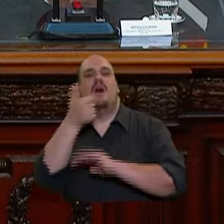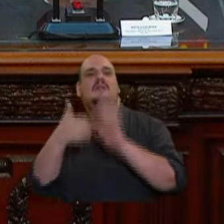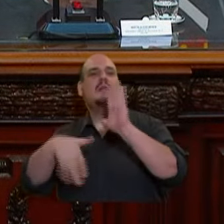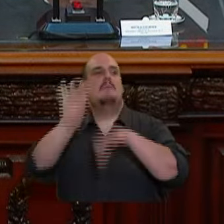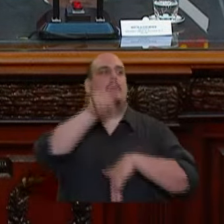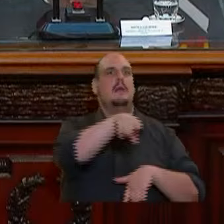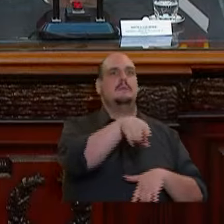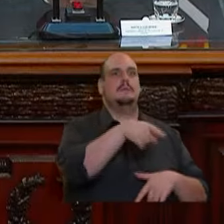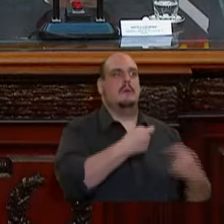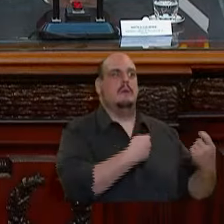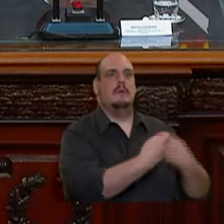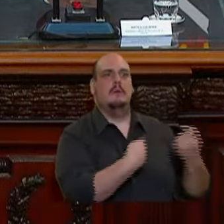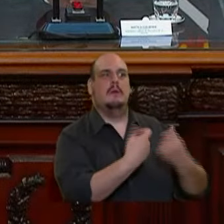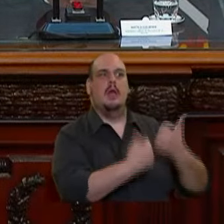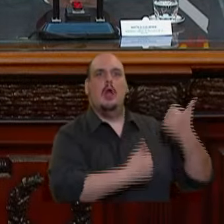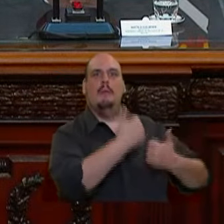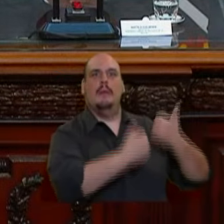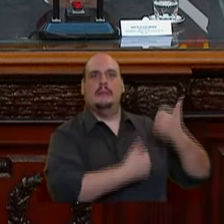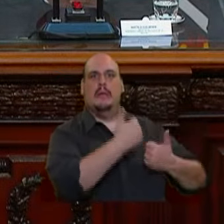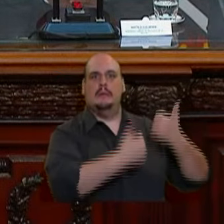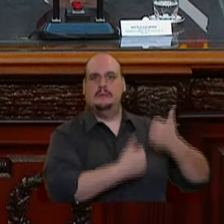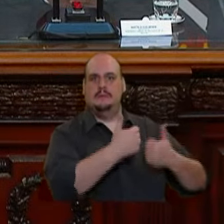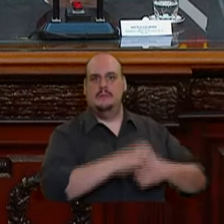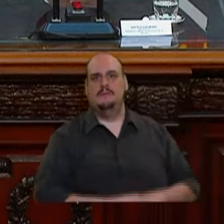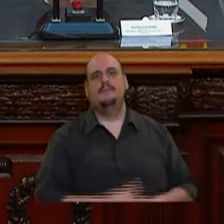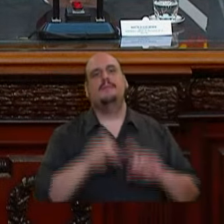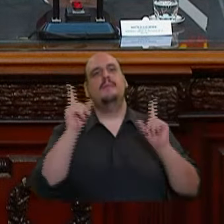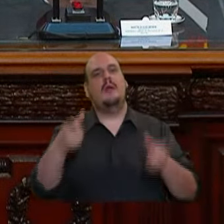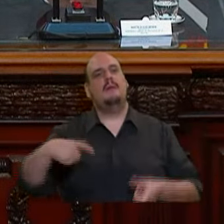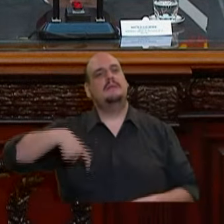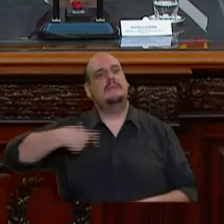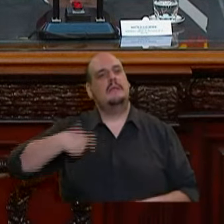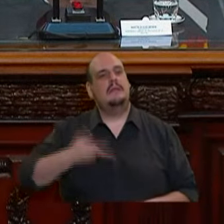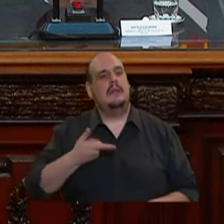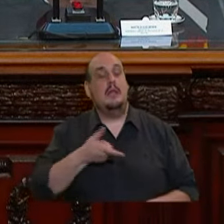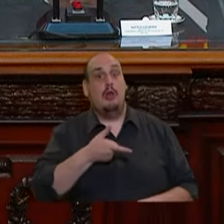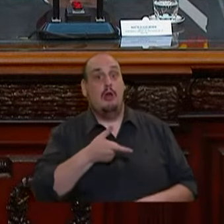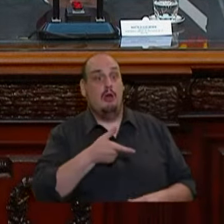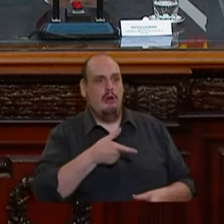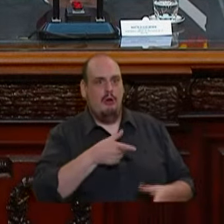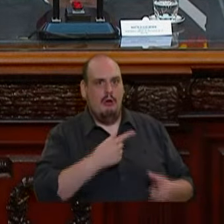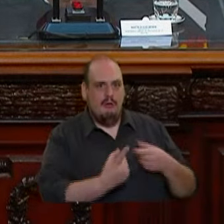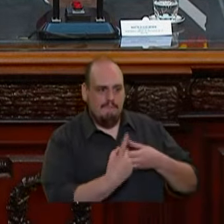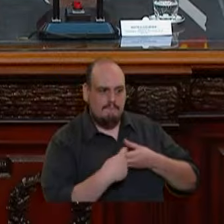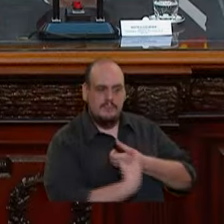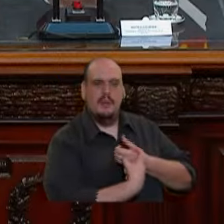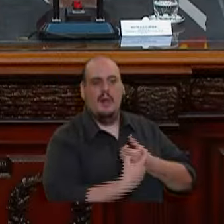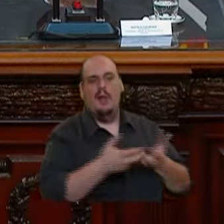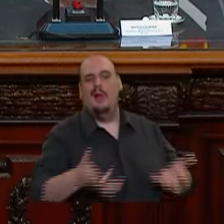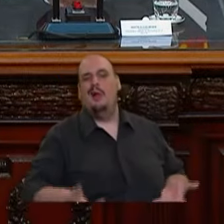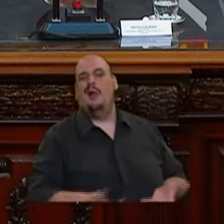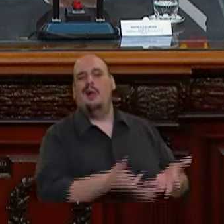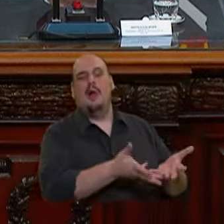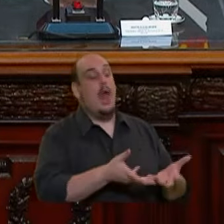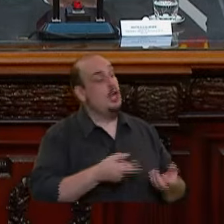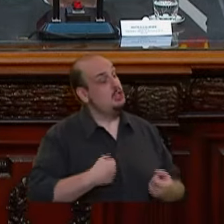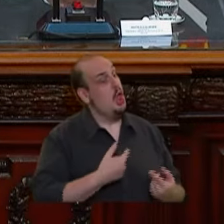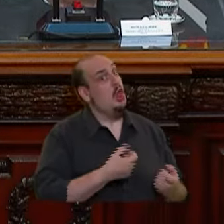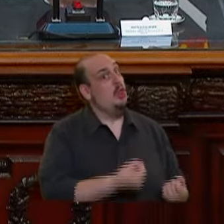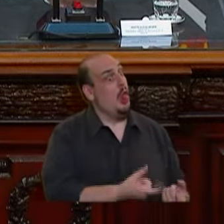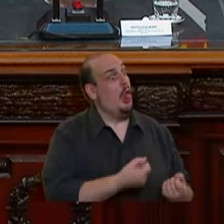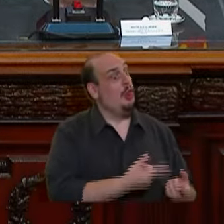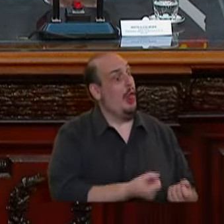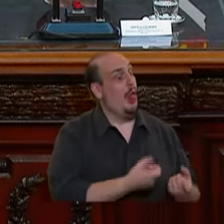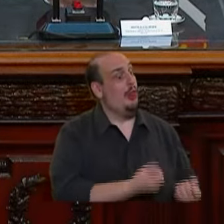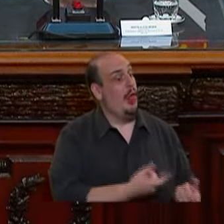competir en el mercado. También por sindicalistas que entregan a sus trabajadores, engañándolos con supuestos beneficios mientras promueven